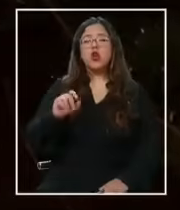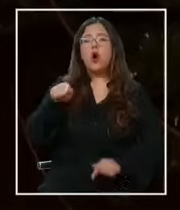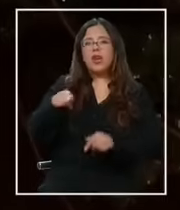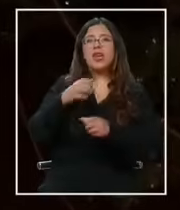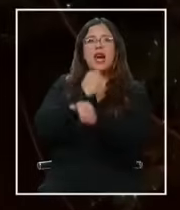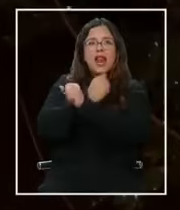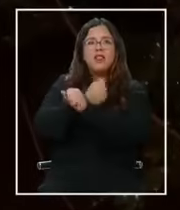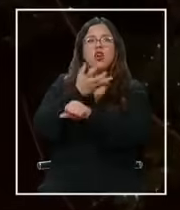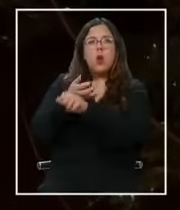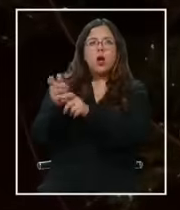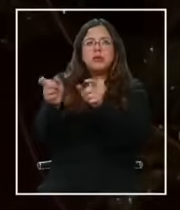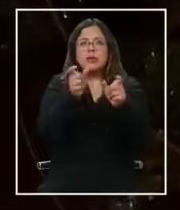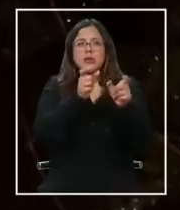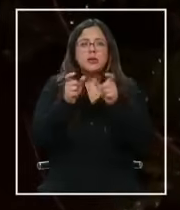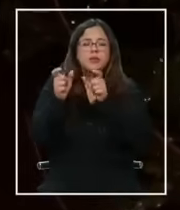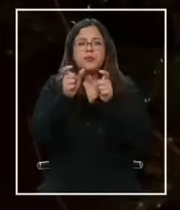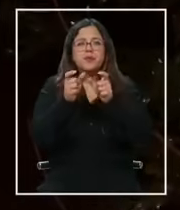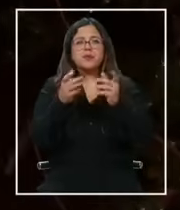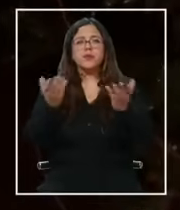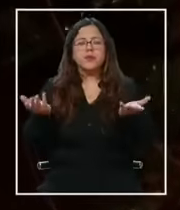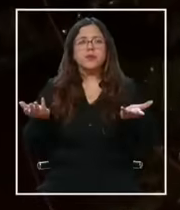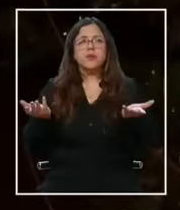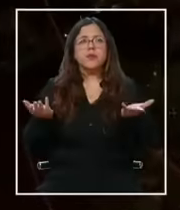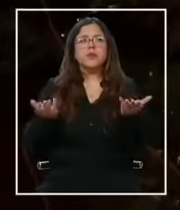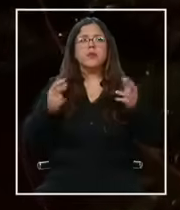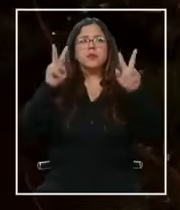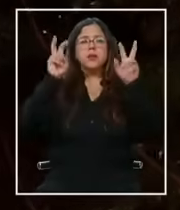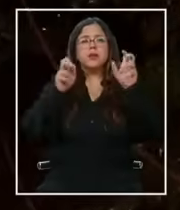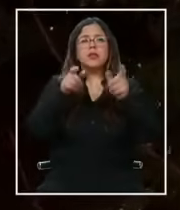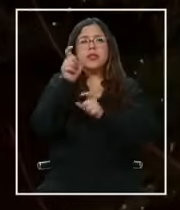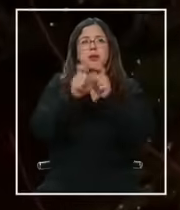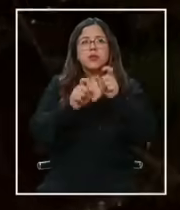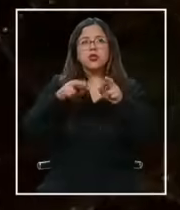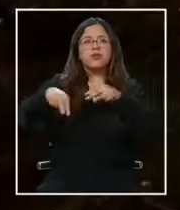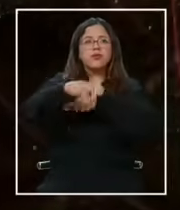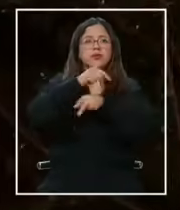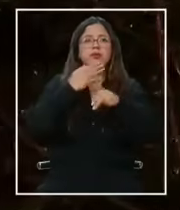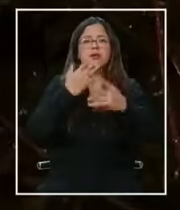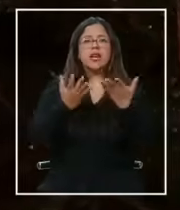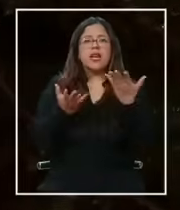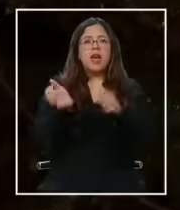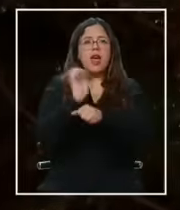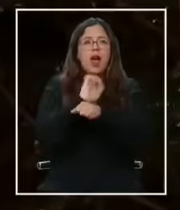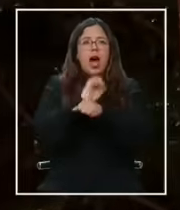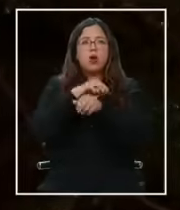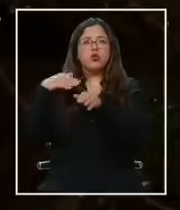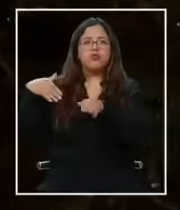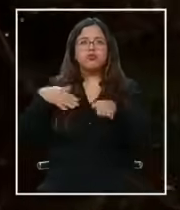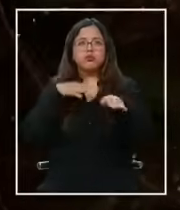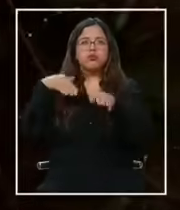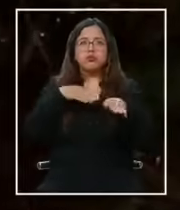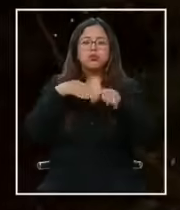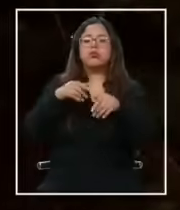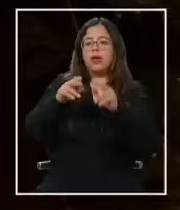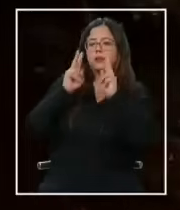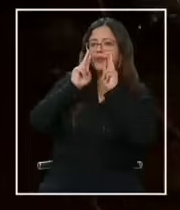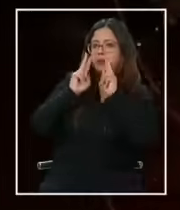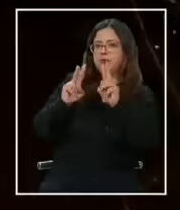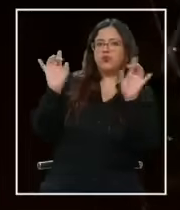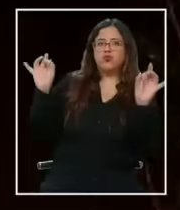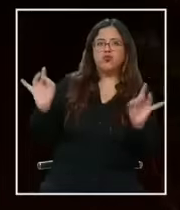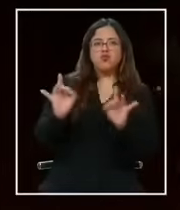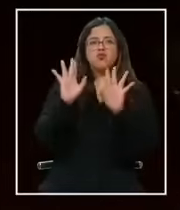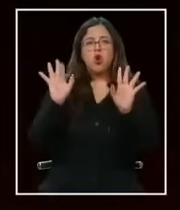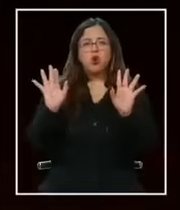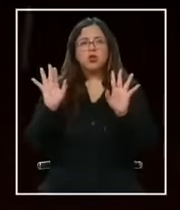resguardando en ambos costados del camino el tránsito de las personas también el tránsito de los vehículos para poder estar atentos ante la